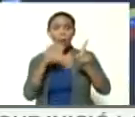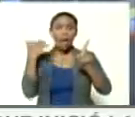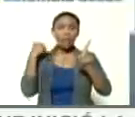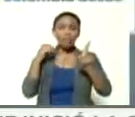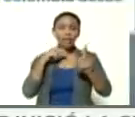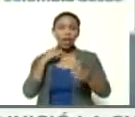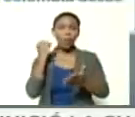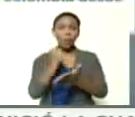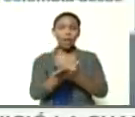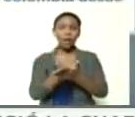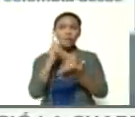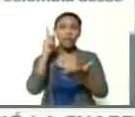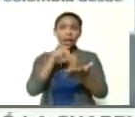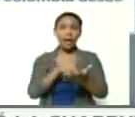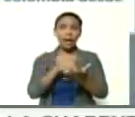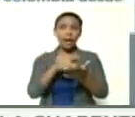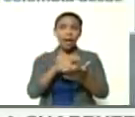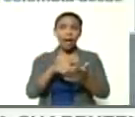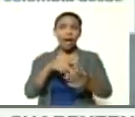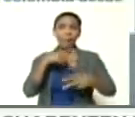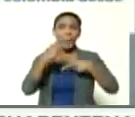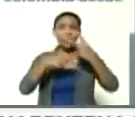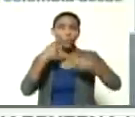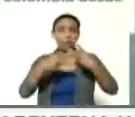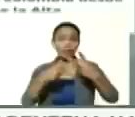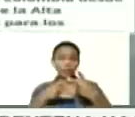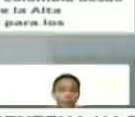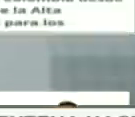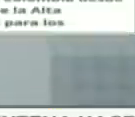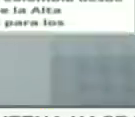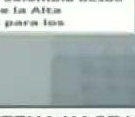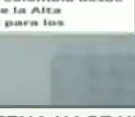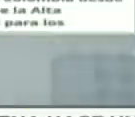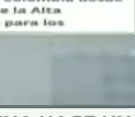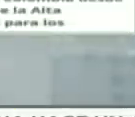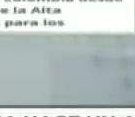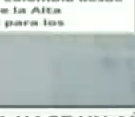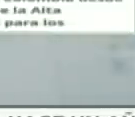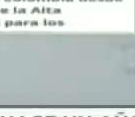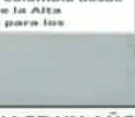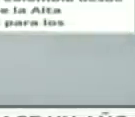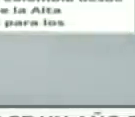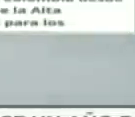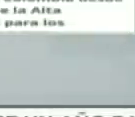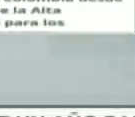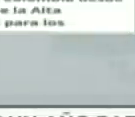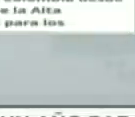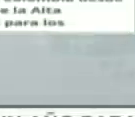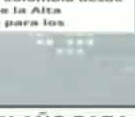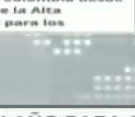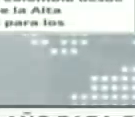que quisieron llegar al poder político en Colombia. Por eso, además,